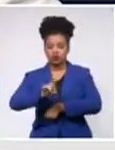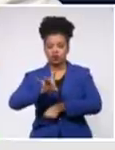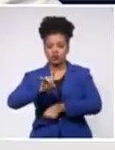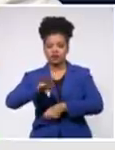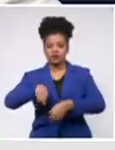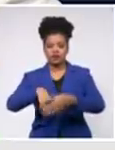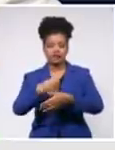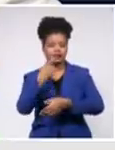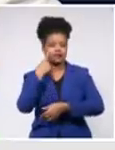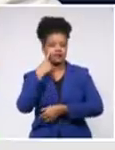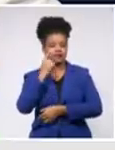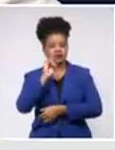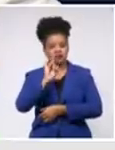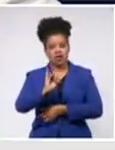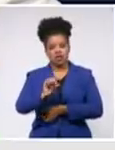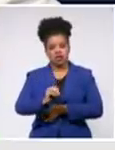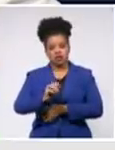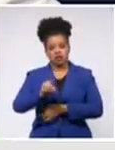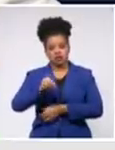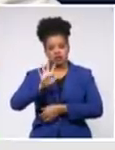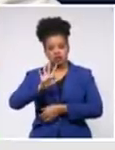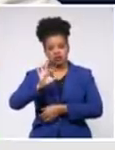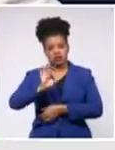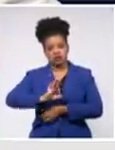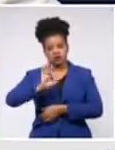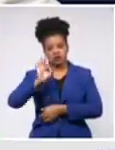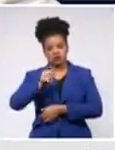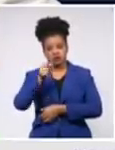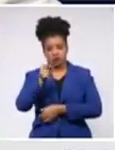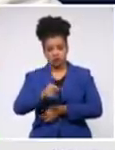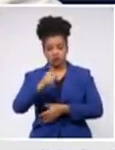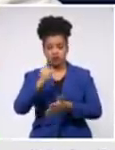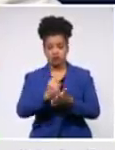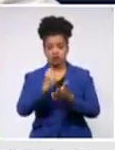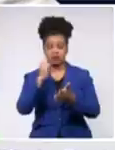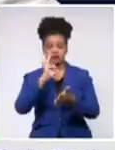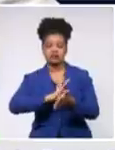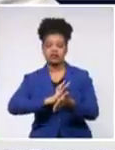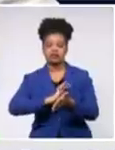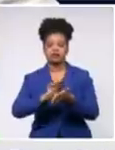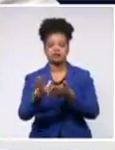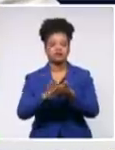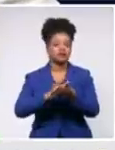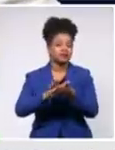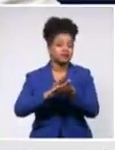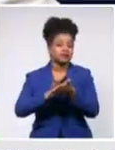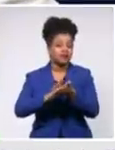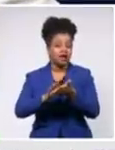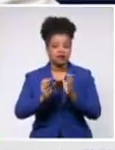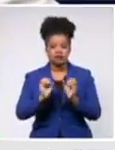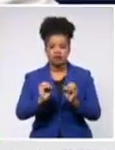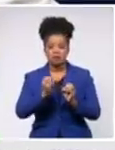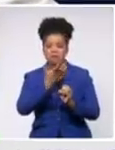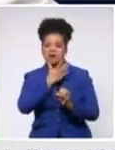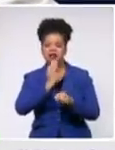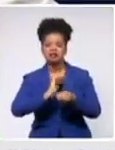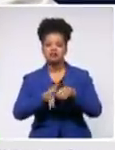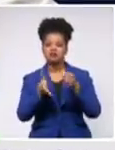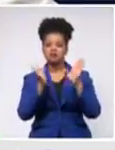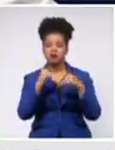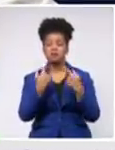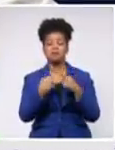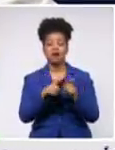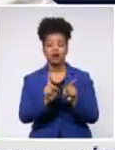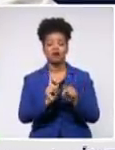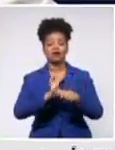el 70,5% de las personas que se han diagnosticado en estos últimos 15 días no han tenido